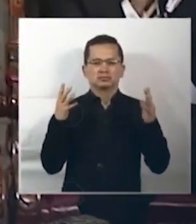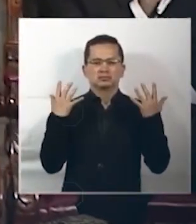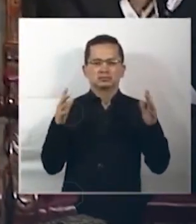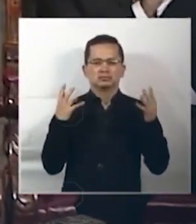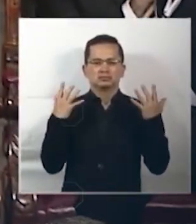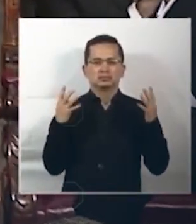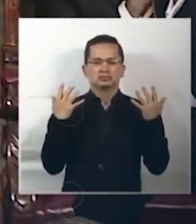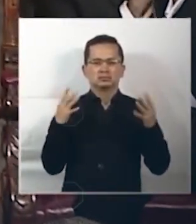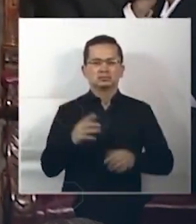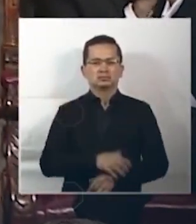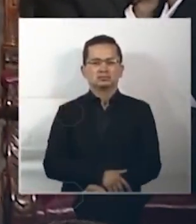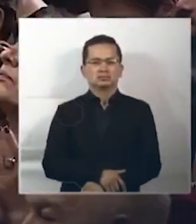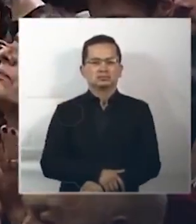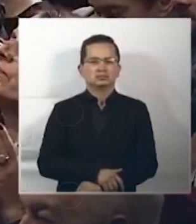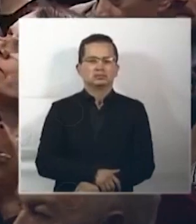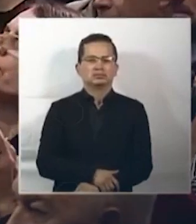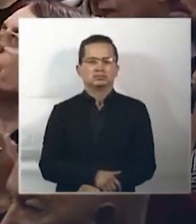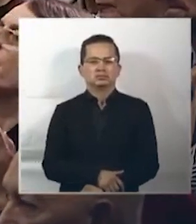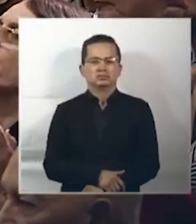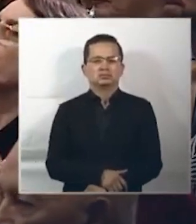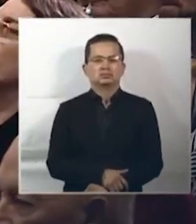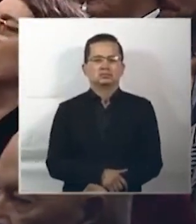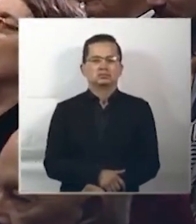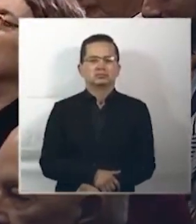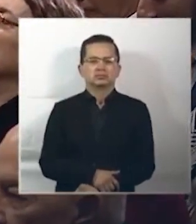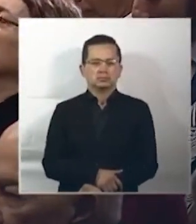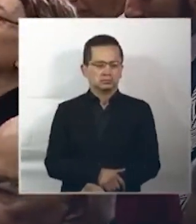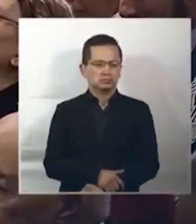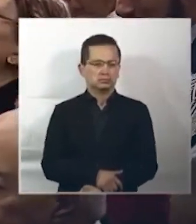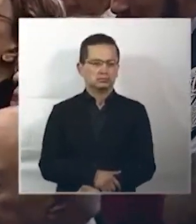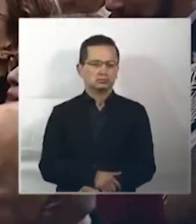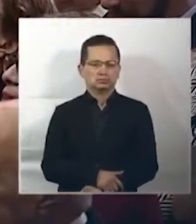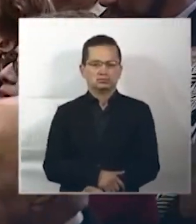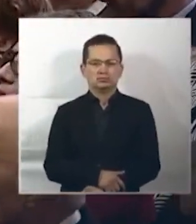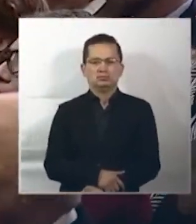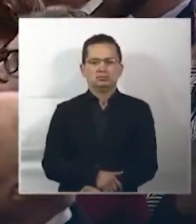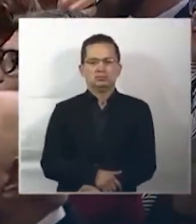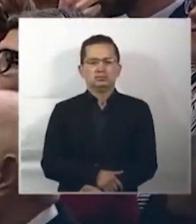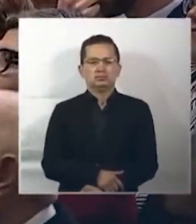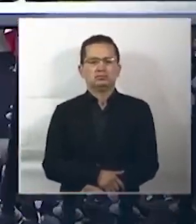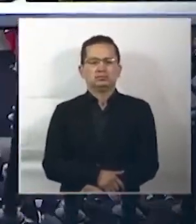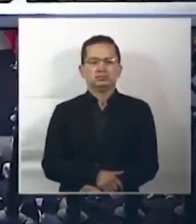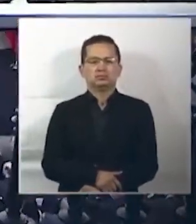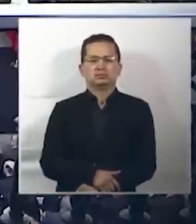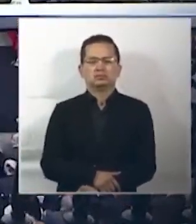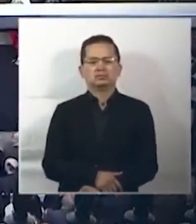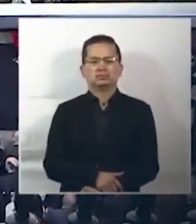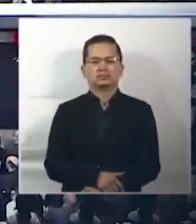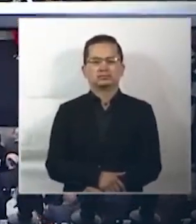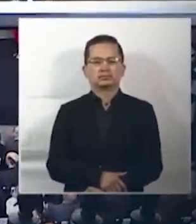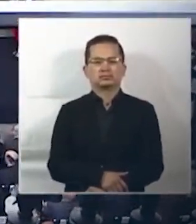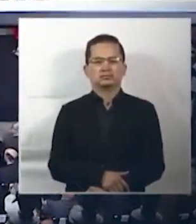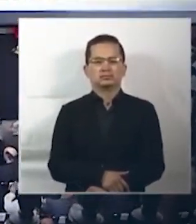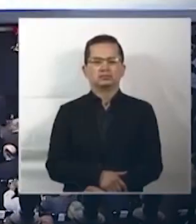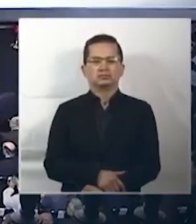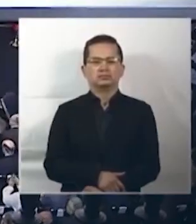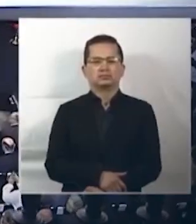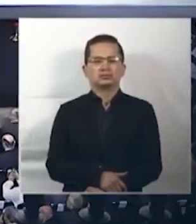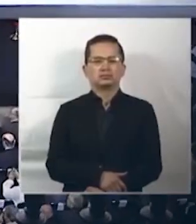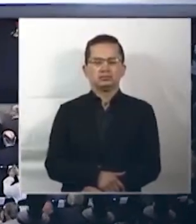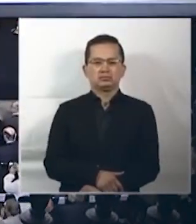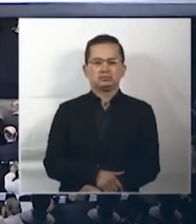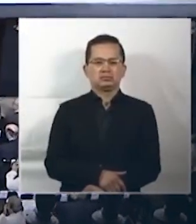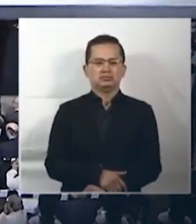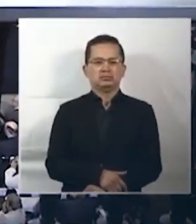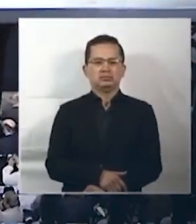procedimientos para investigar y proteger a víctimas de violencia de género, además de implementar materias de género en los planes de estudio y revisar la